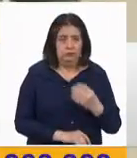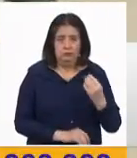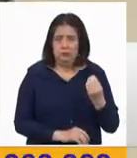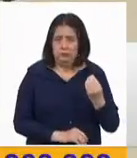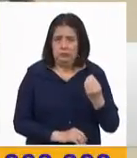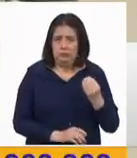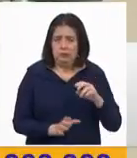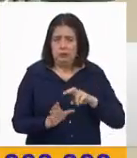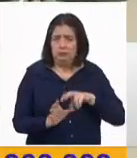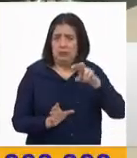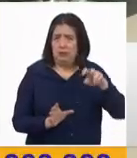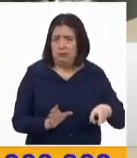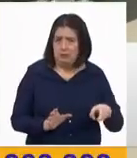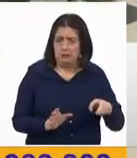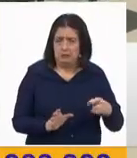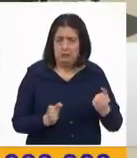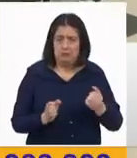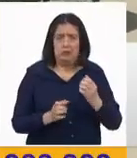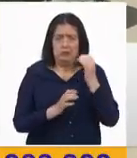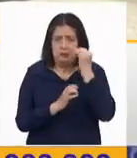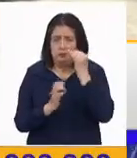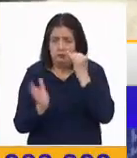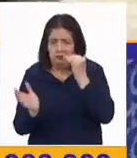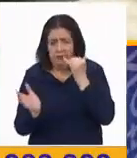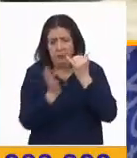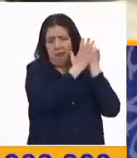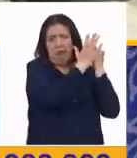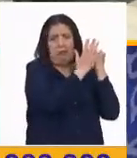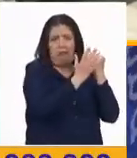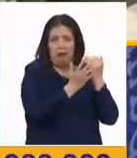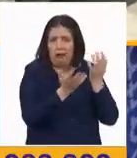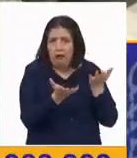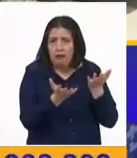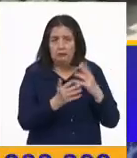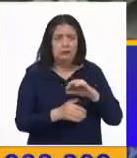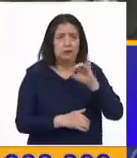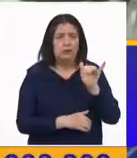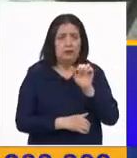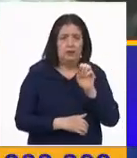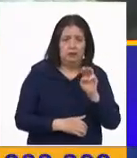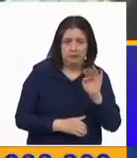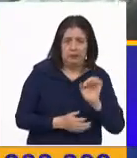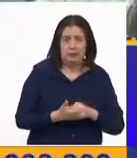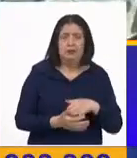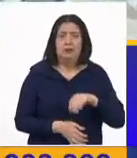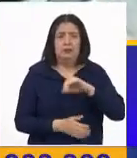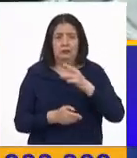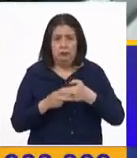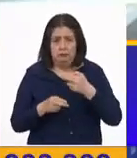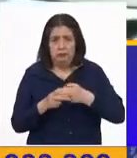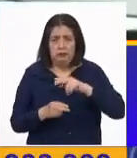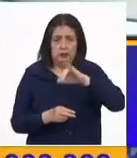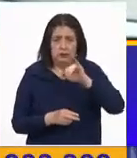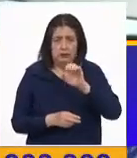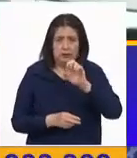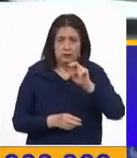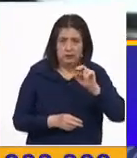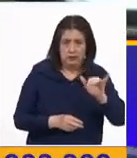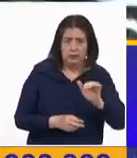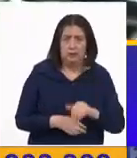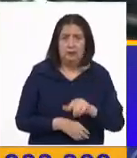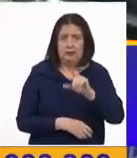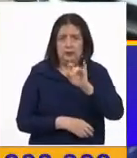bajó y empujó la cámara de nuestro camarógrafo Jaime Carrillo. Jenny Linares